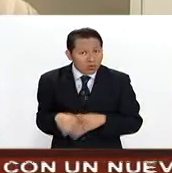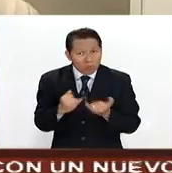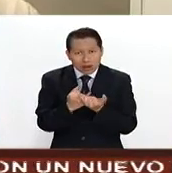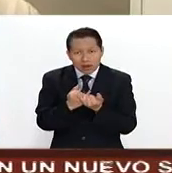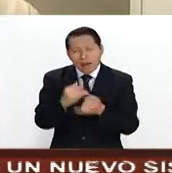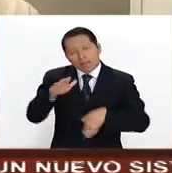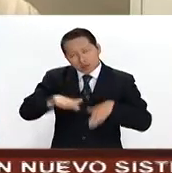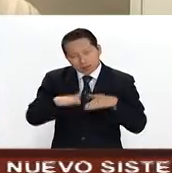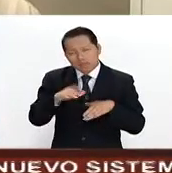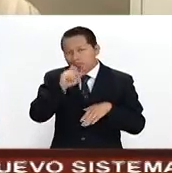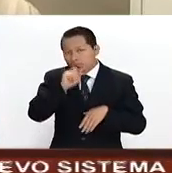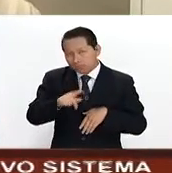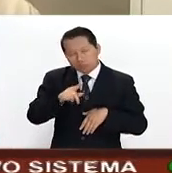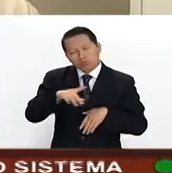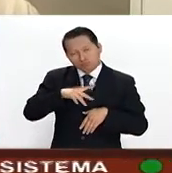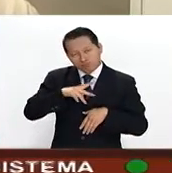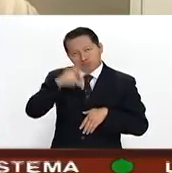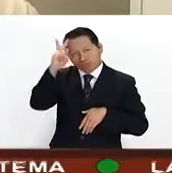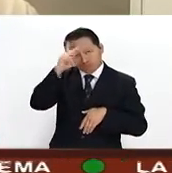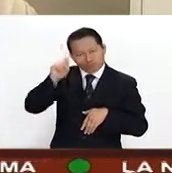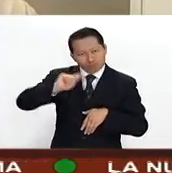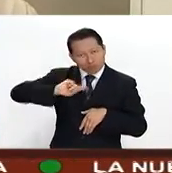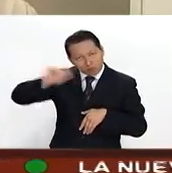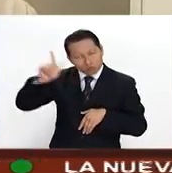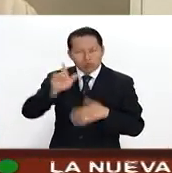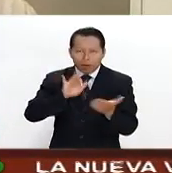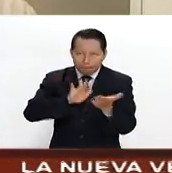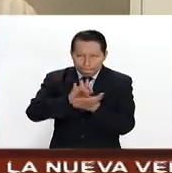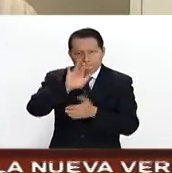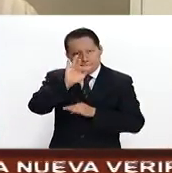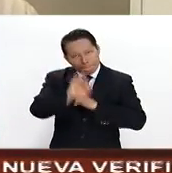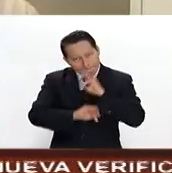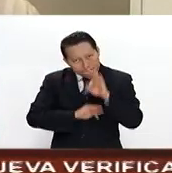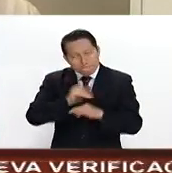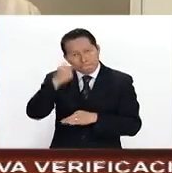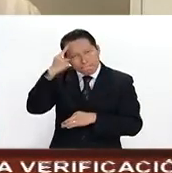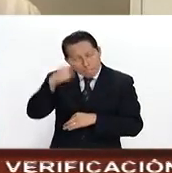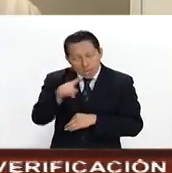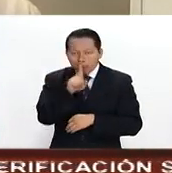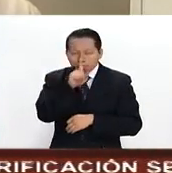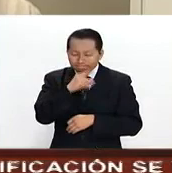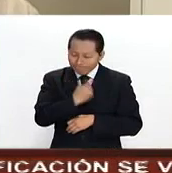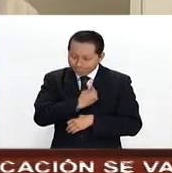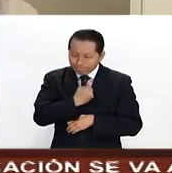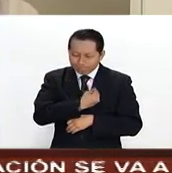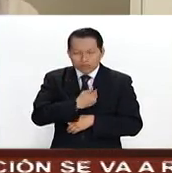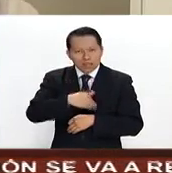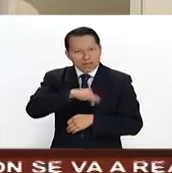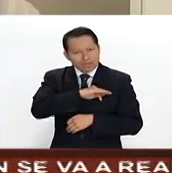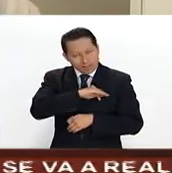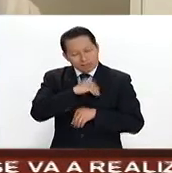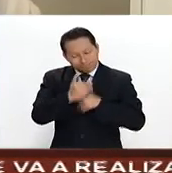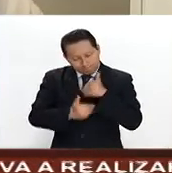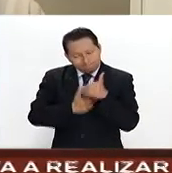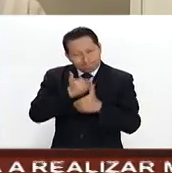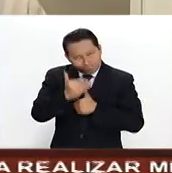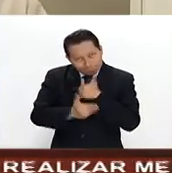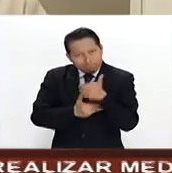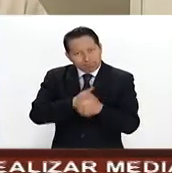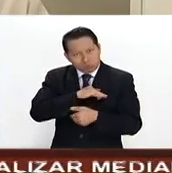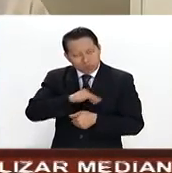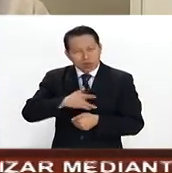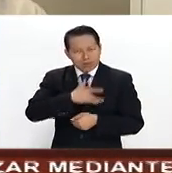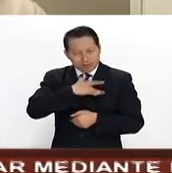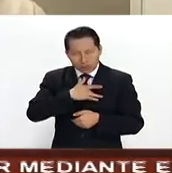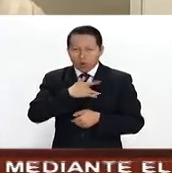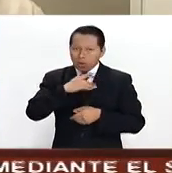del profesional con la intervención terapéutica para elaborar duelos sanos que nos permitan reintegrarnos de nuevo y volver a encontrarle un sentido a